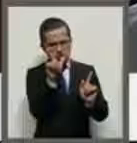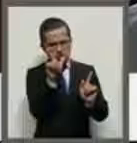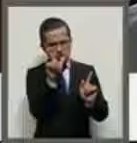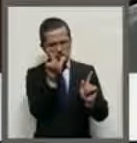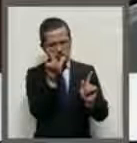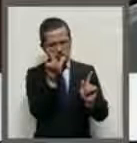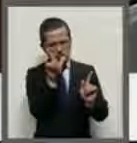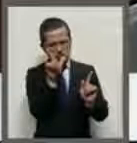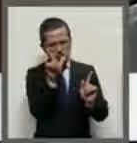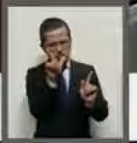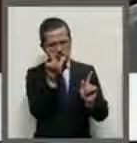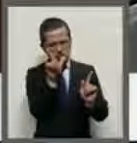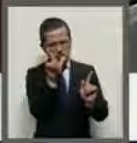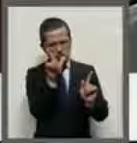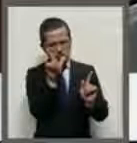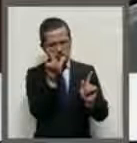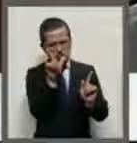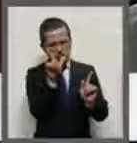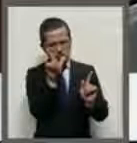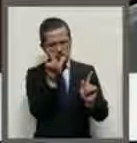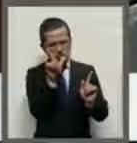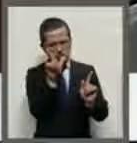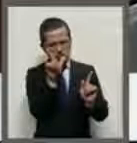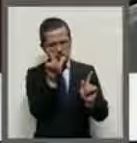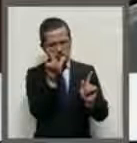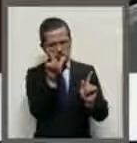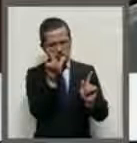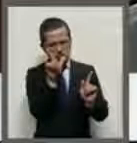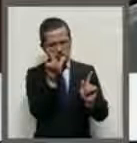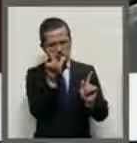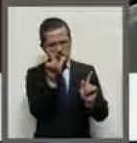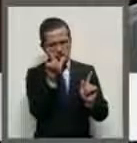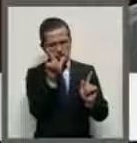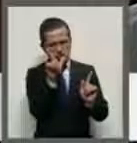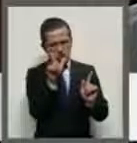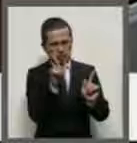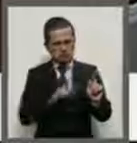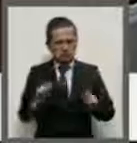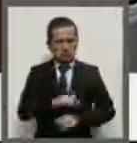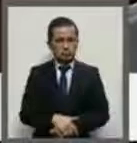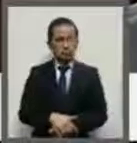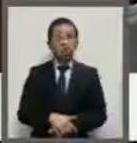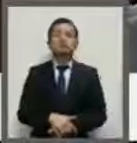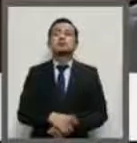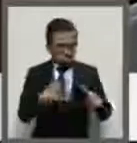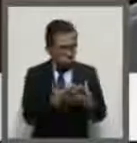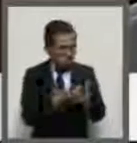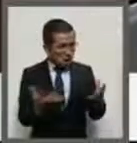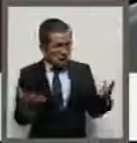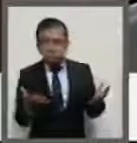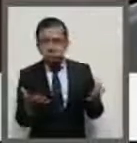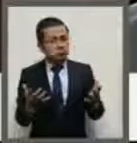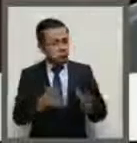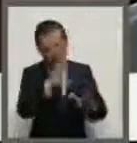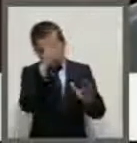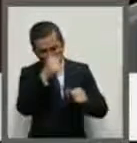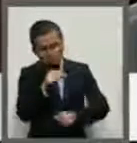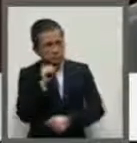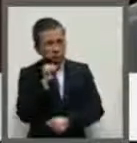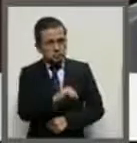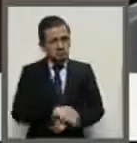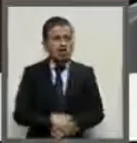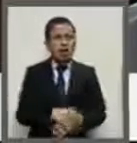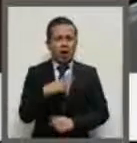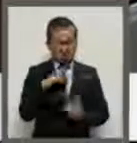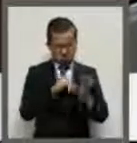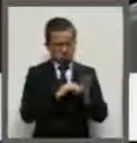bien es propuesta del gobierno, la mayoría de esta soberanía coincide en sus postulados. Dentro de sus